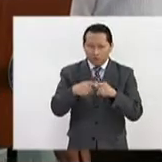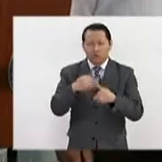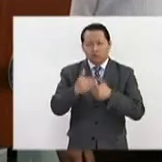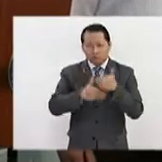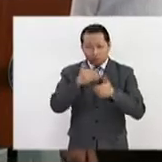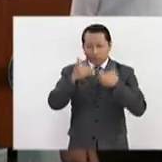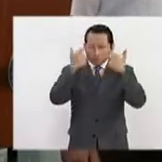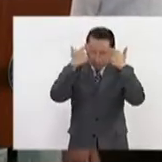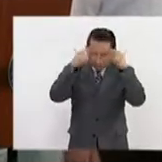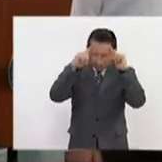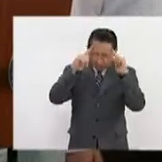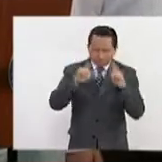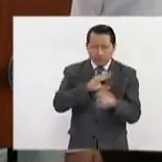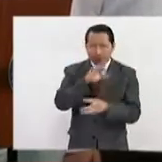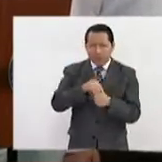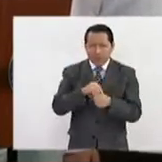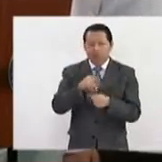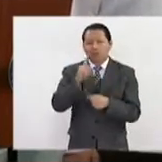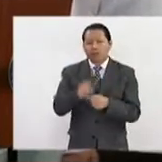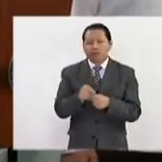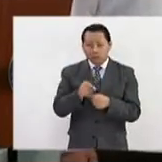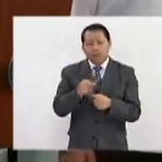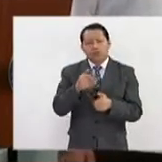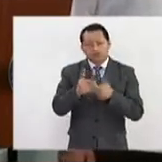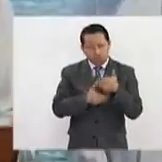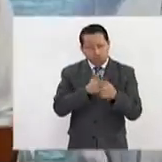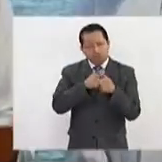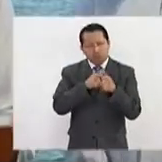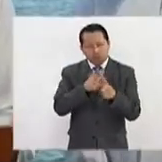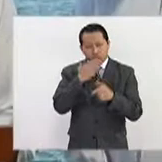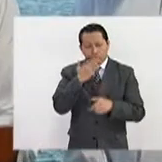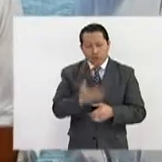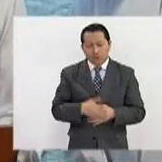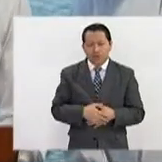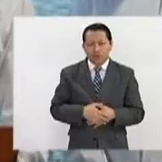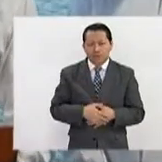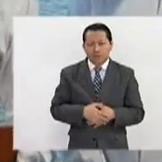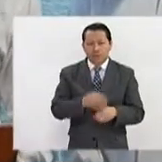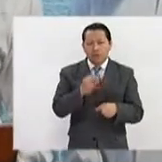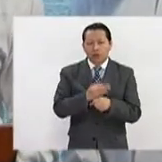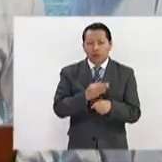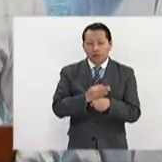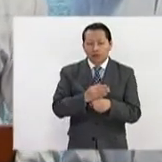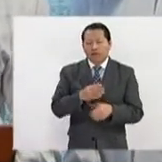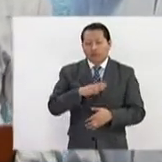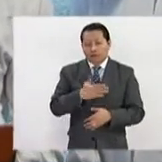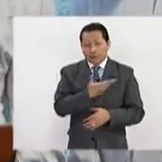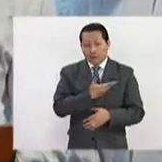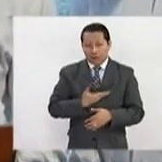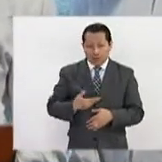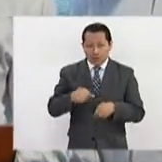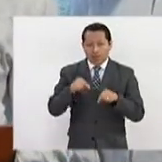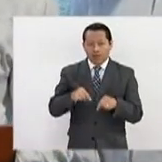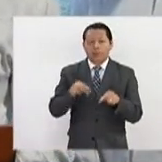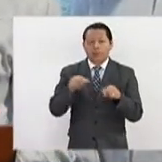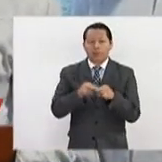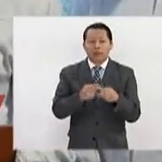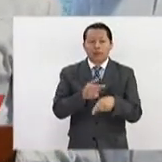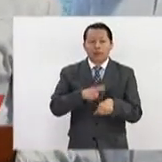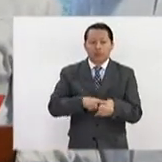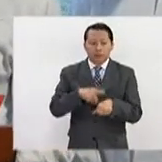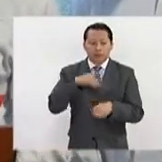que sobra decirlo, va por muy buen camino. Nos encontramos, señor presidente, en el Parque Nacional Sistema